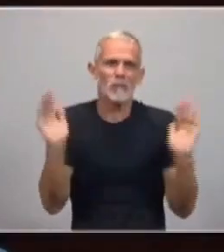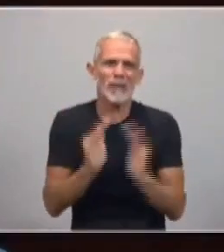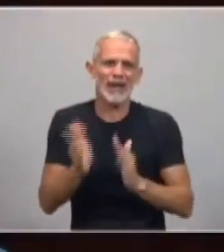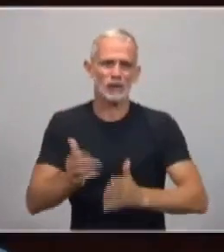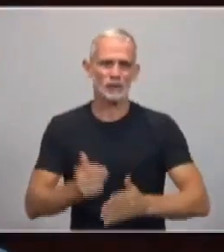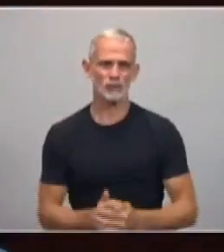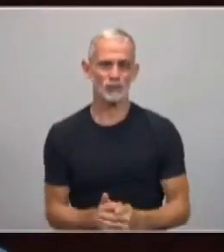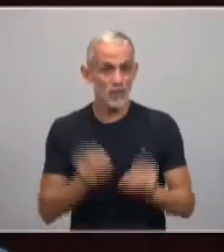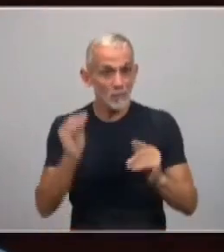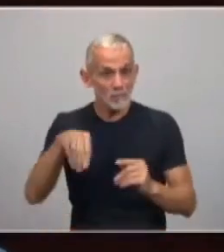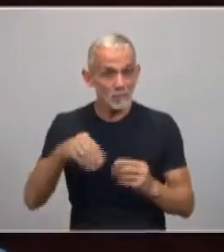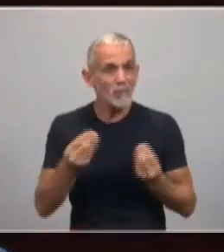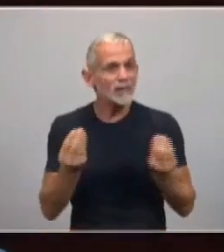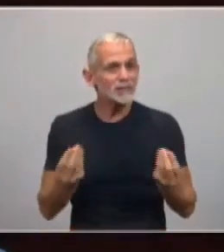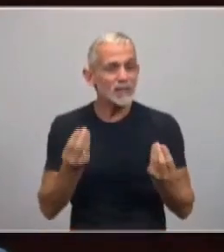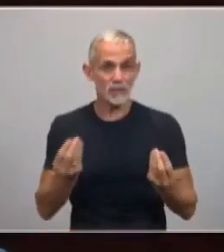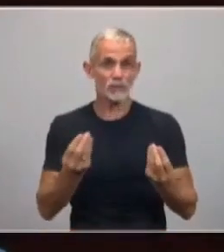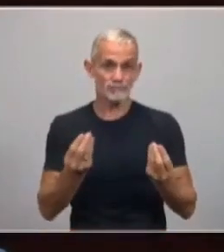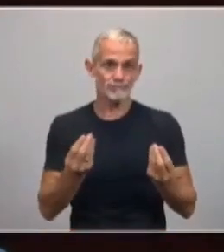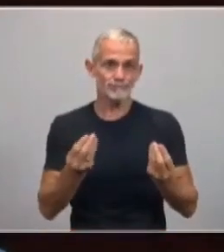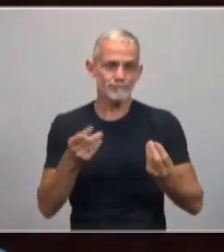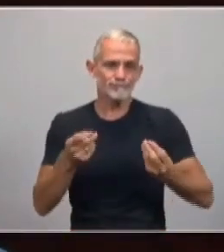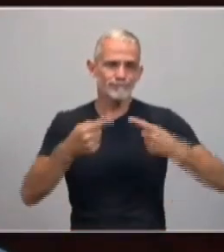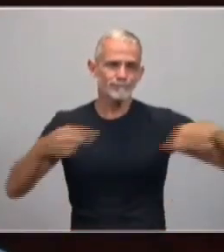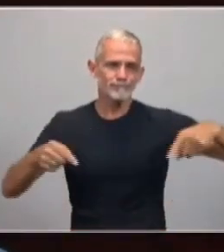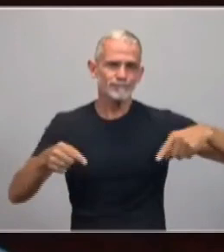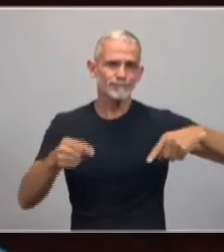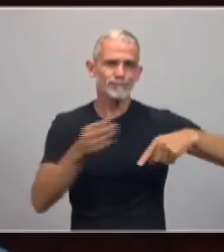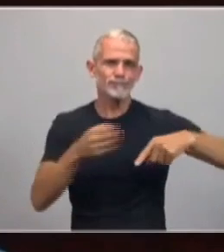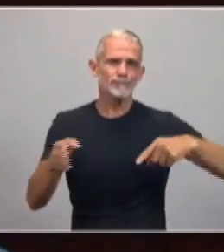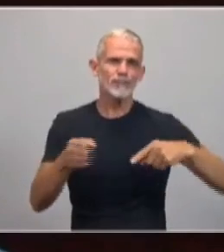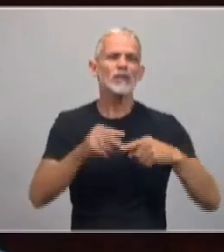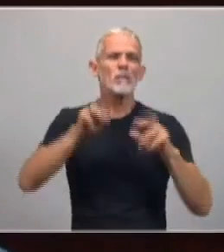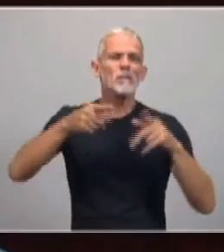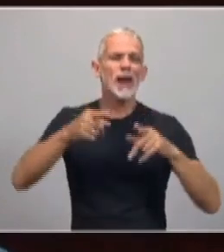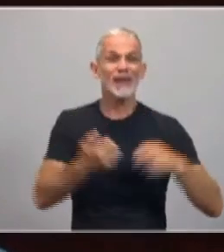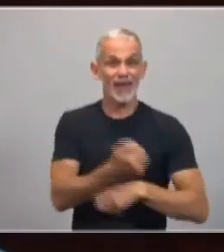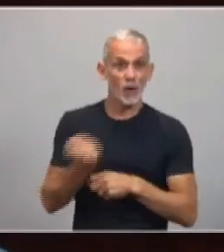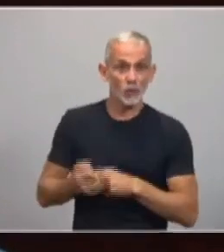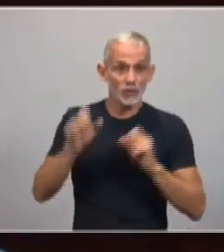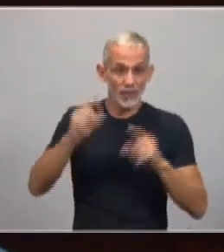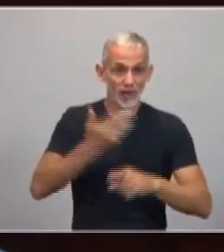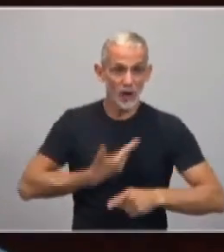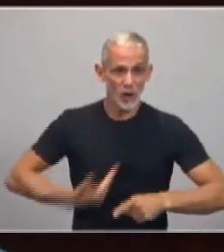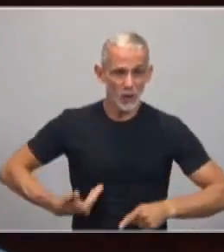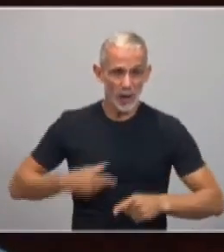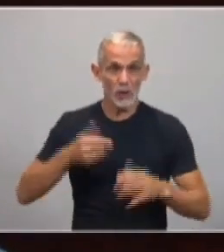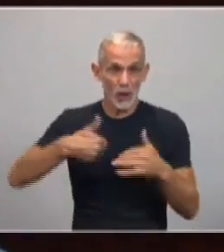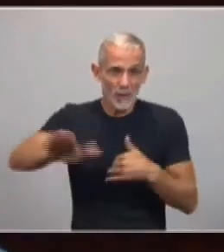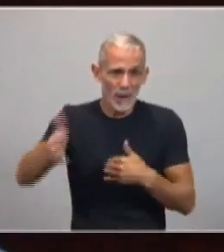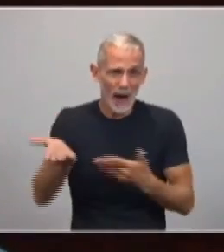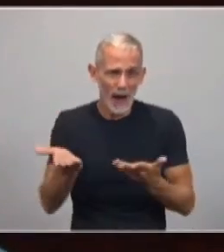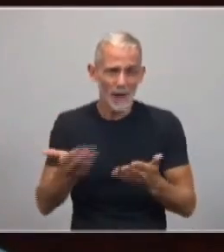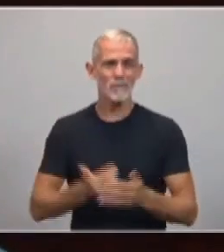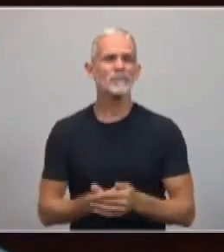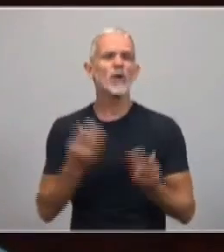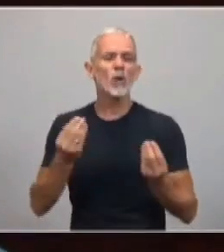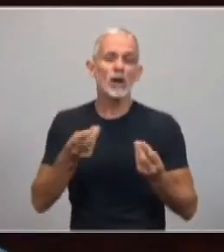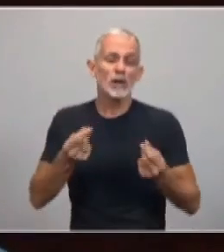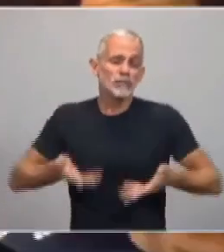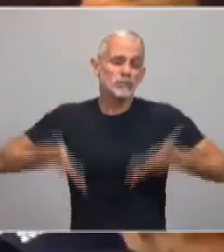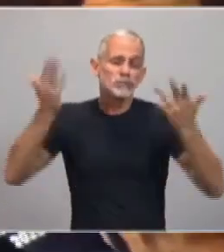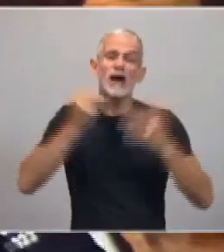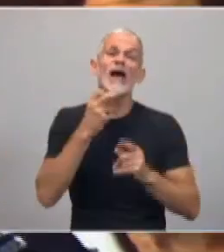A este cuadro hay que agregar otro de los elementos de estos planes de ajuste que se nos aproxima, el